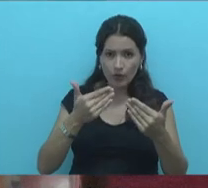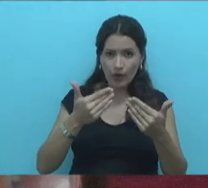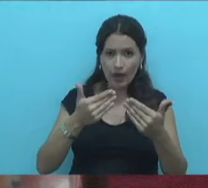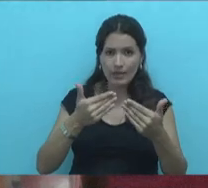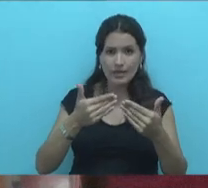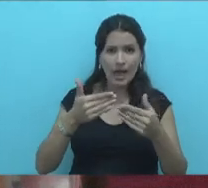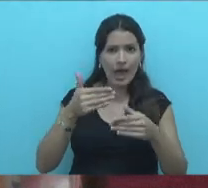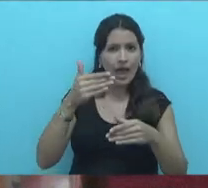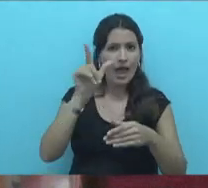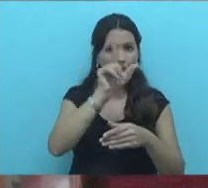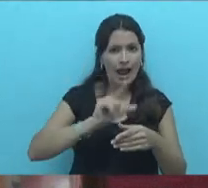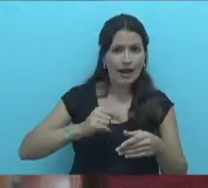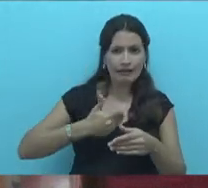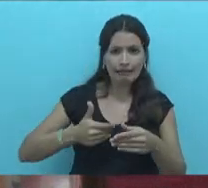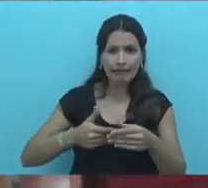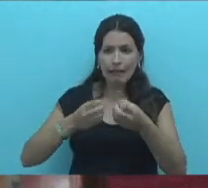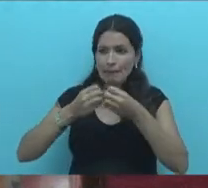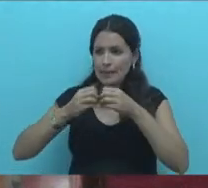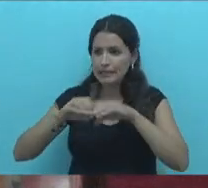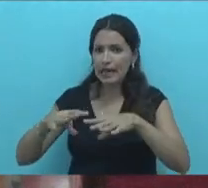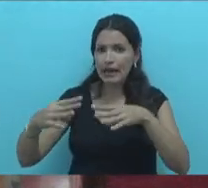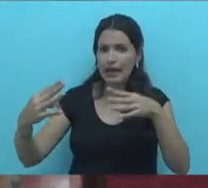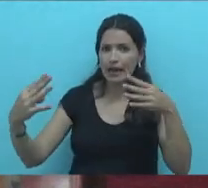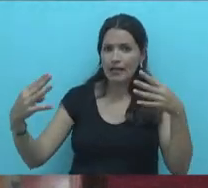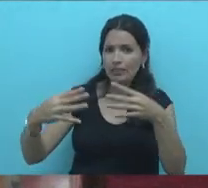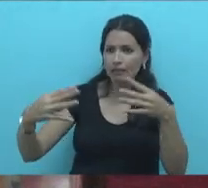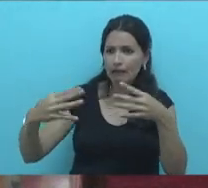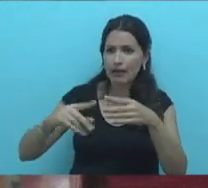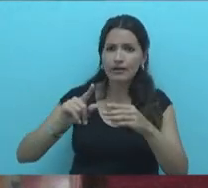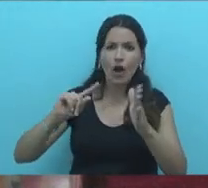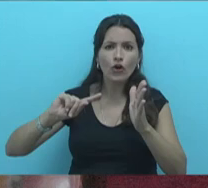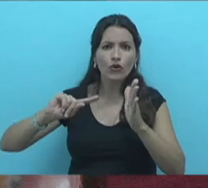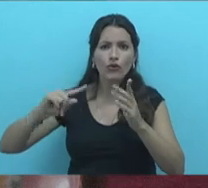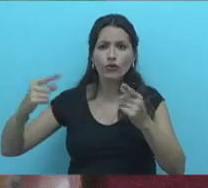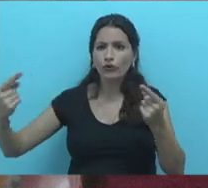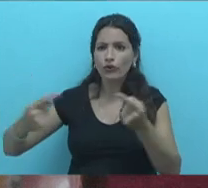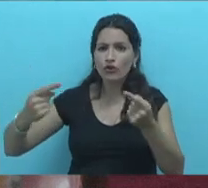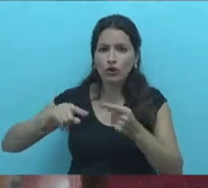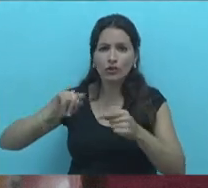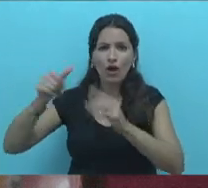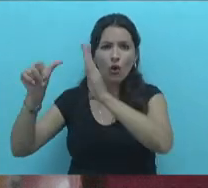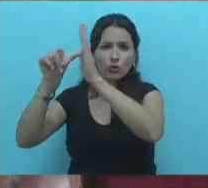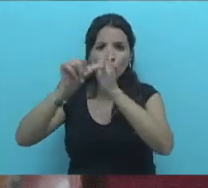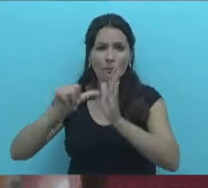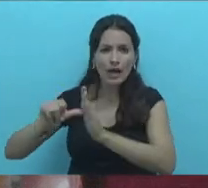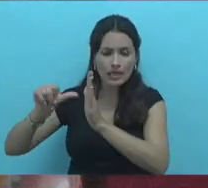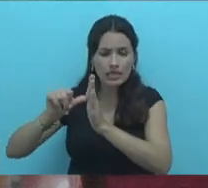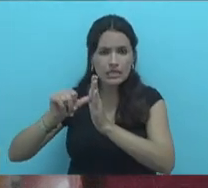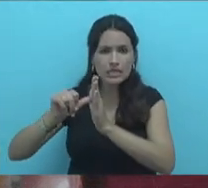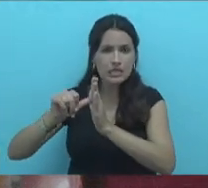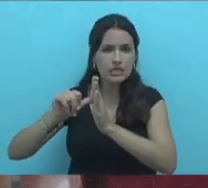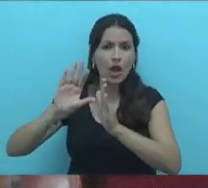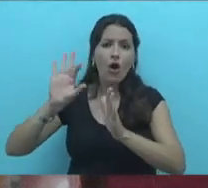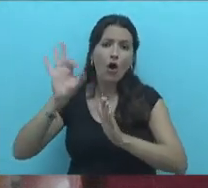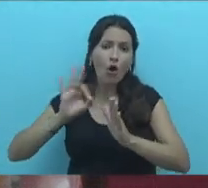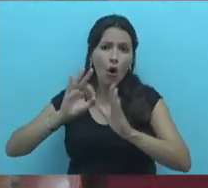No es casualidad que se hayan instalado bases prácticamente en todos los países de América Latina.